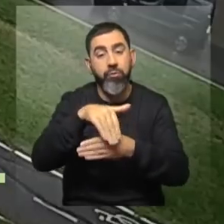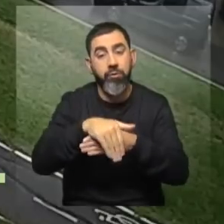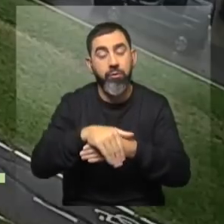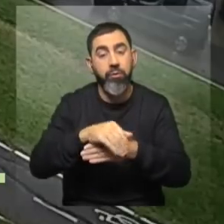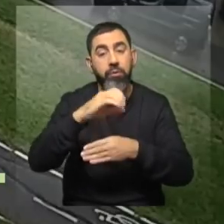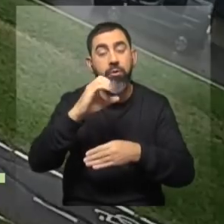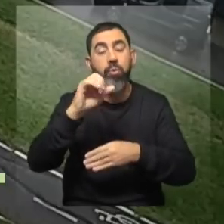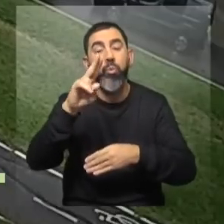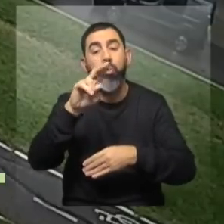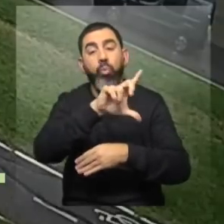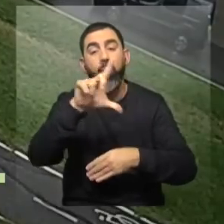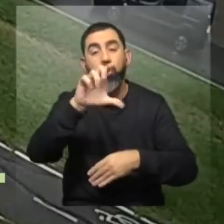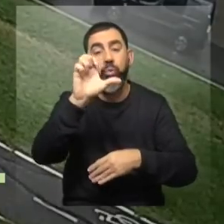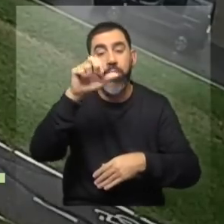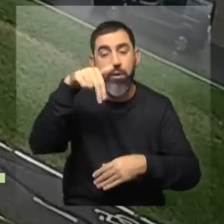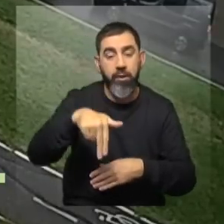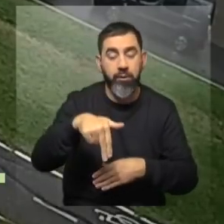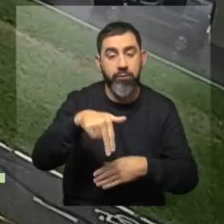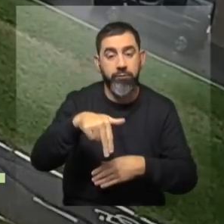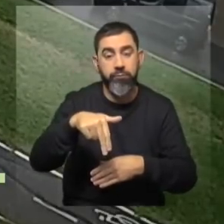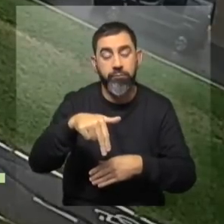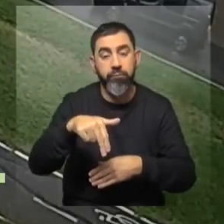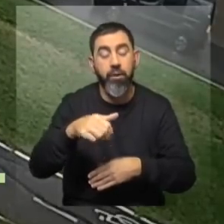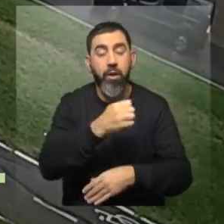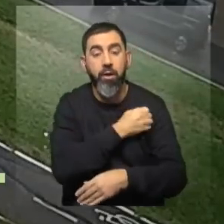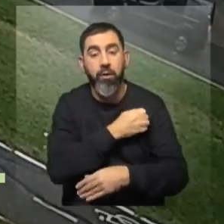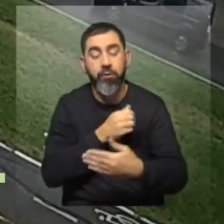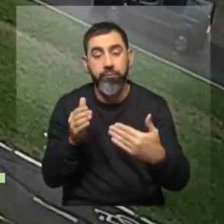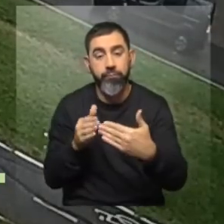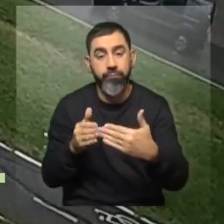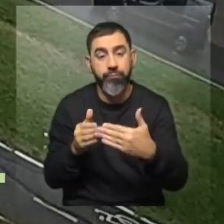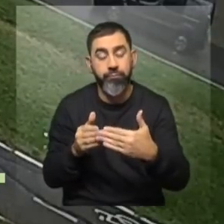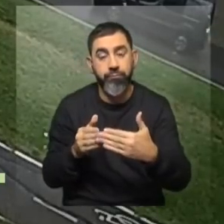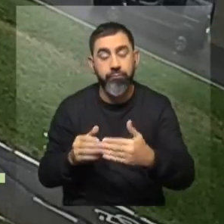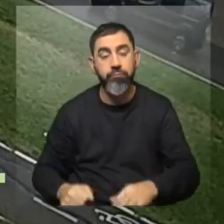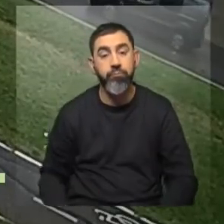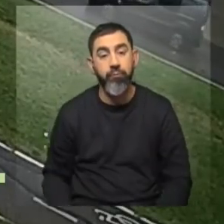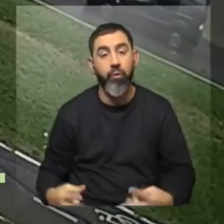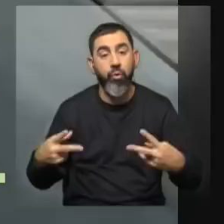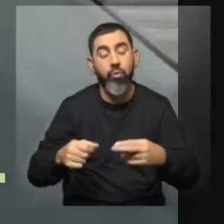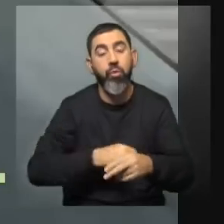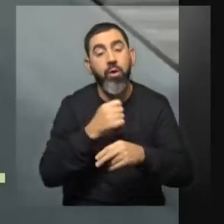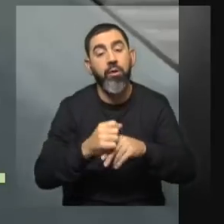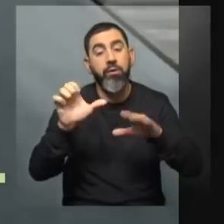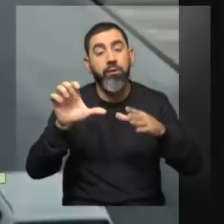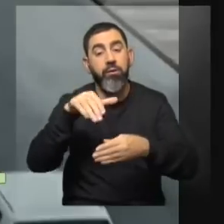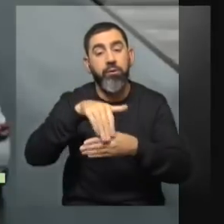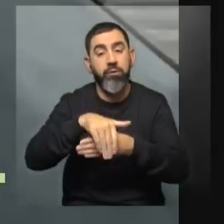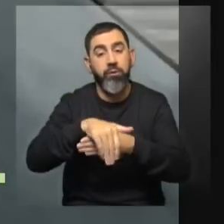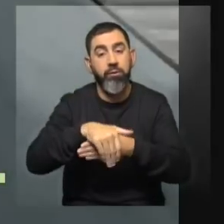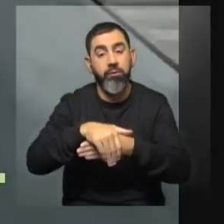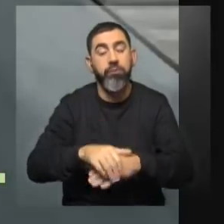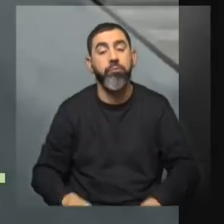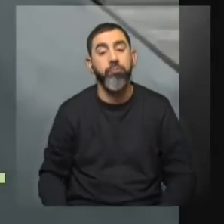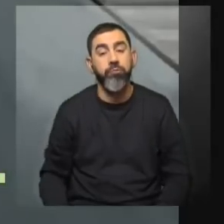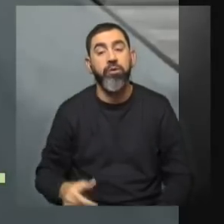domingo kuchen entre oculen como prefiera Boulevar artigas y José figueira cortado hasta las seis de la tarde de